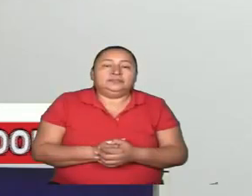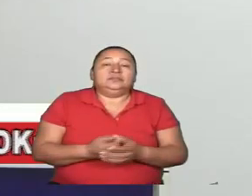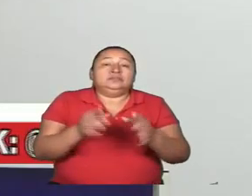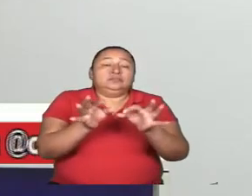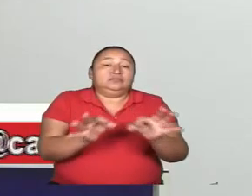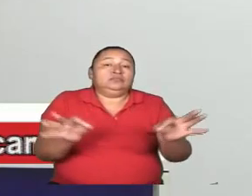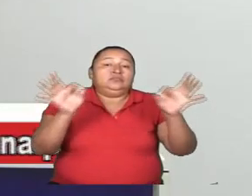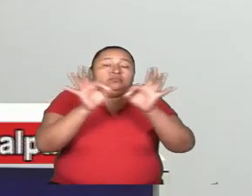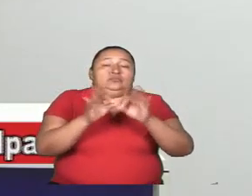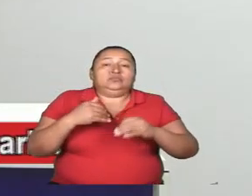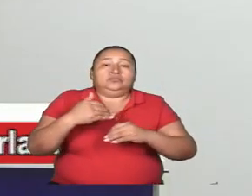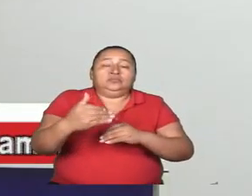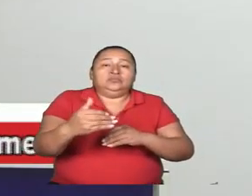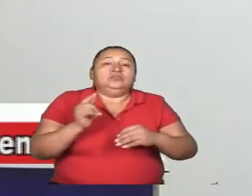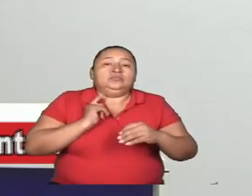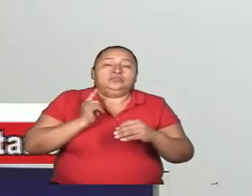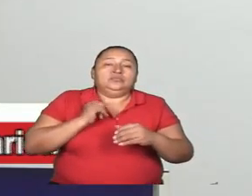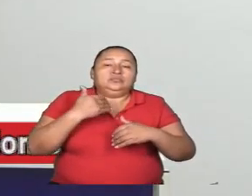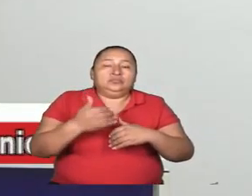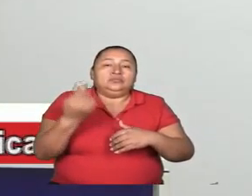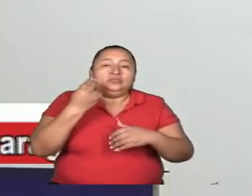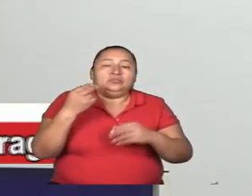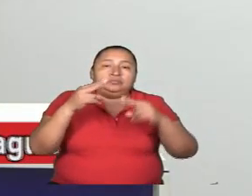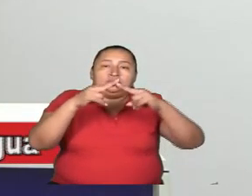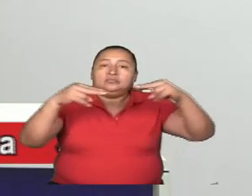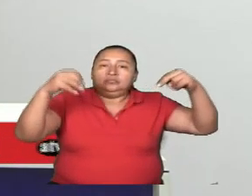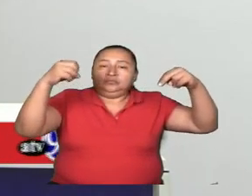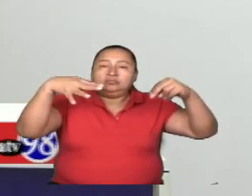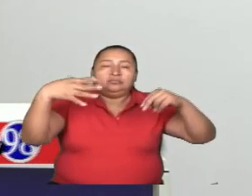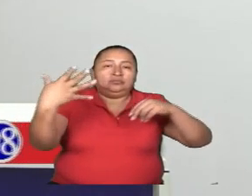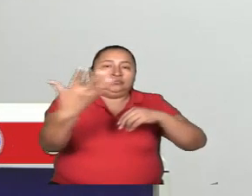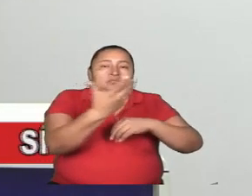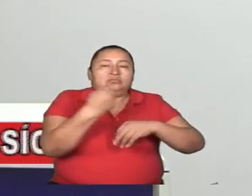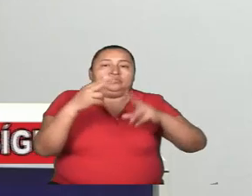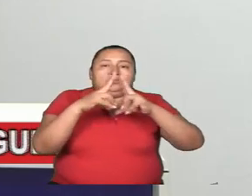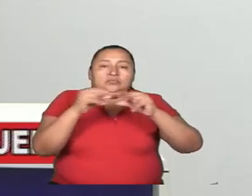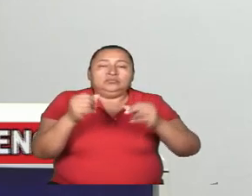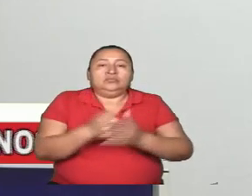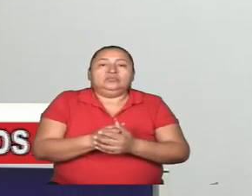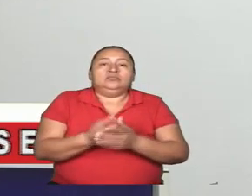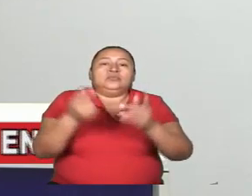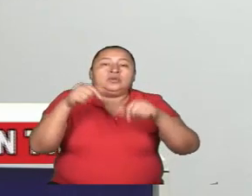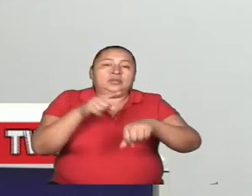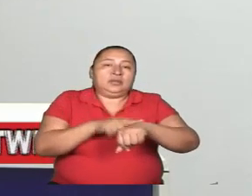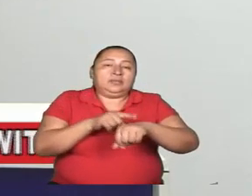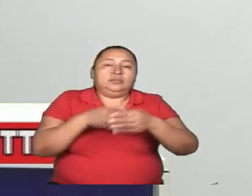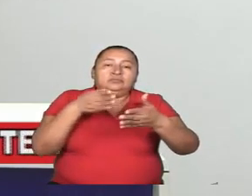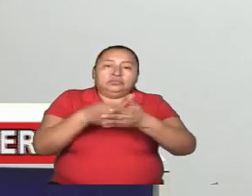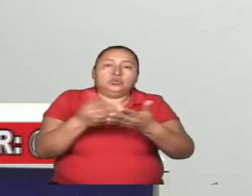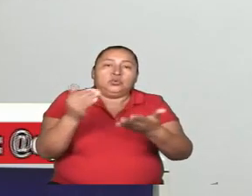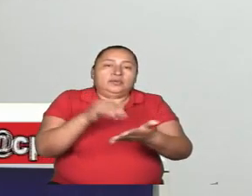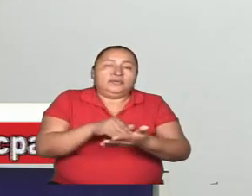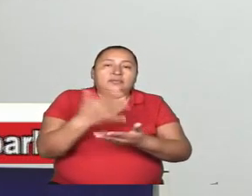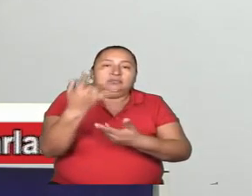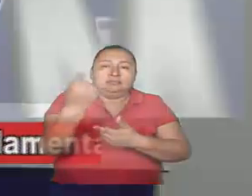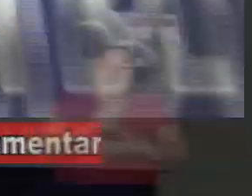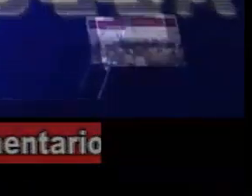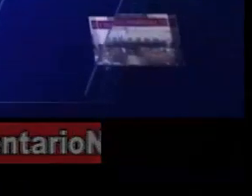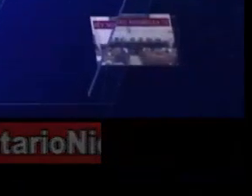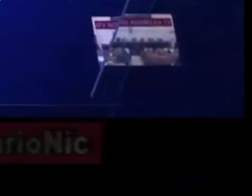Importante los avances obtenidos a través de la electrificación de todo nuestro país. Es momento de hacer una nueva pausa. Ya volvemos.